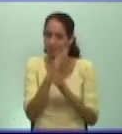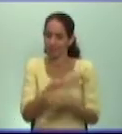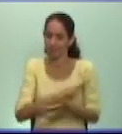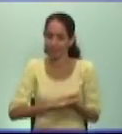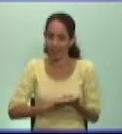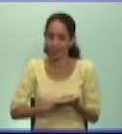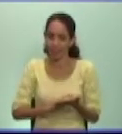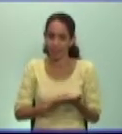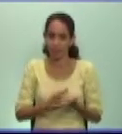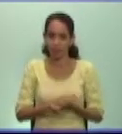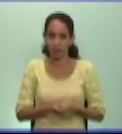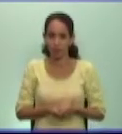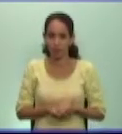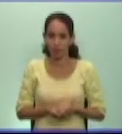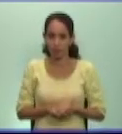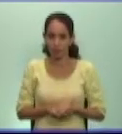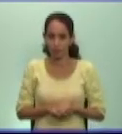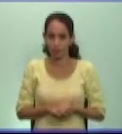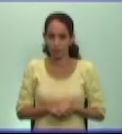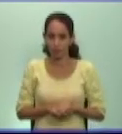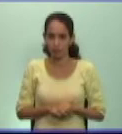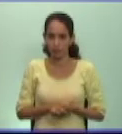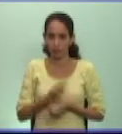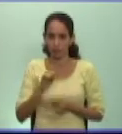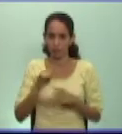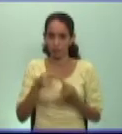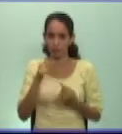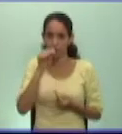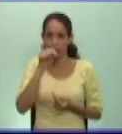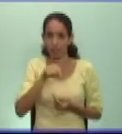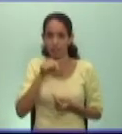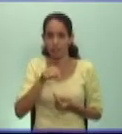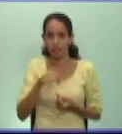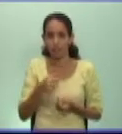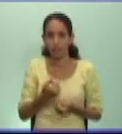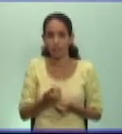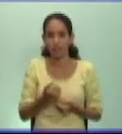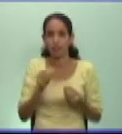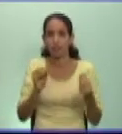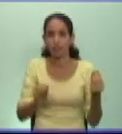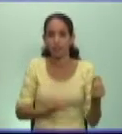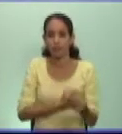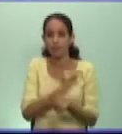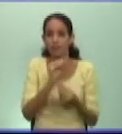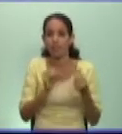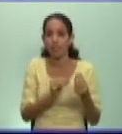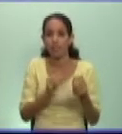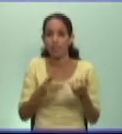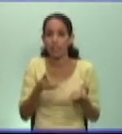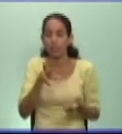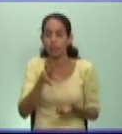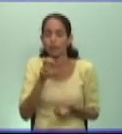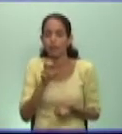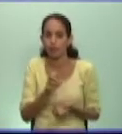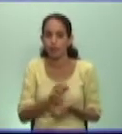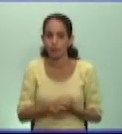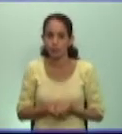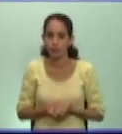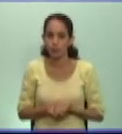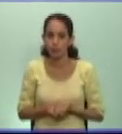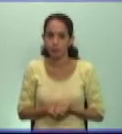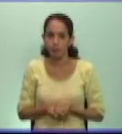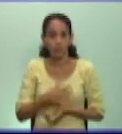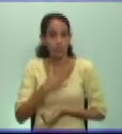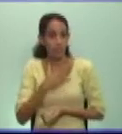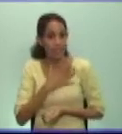española, pero en la práctica seguían siendo colonias, pero ahora con la nueva variante de los monopolios norteamericanos, la dependencia al